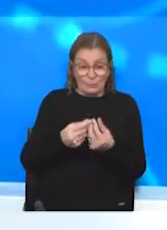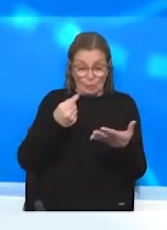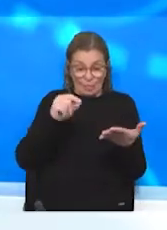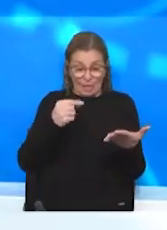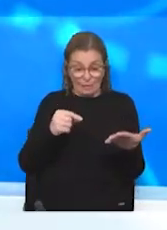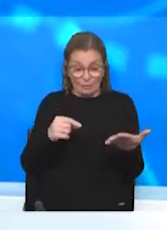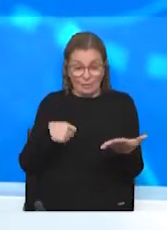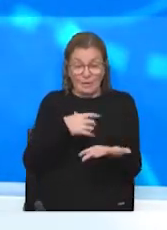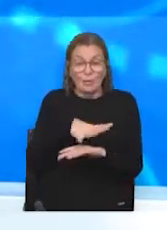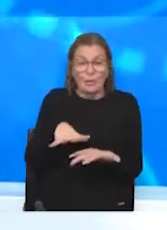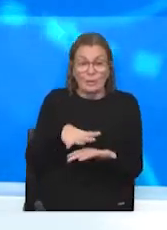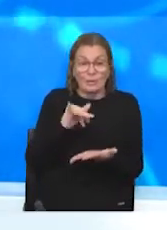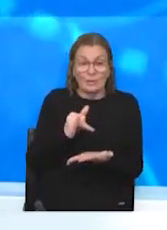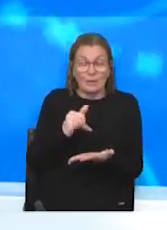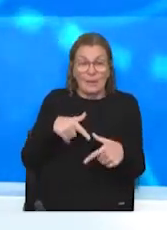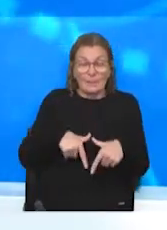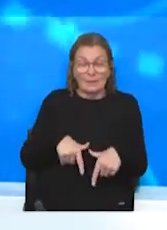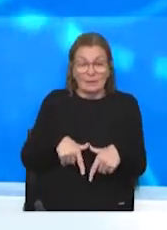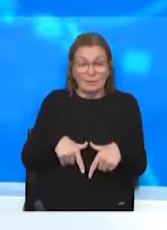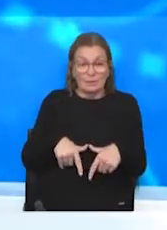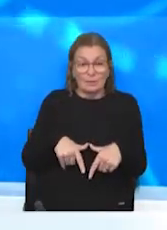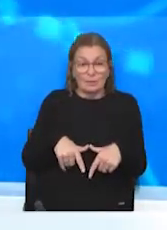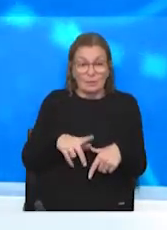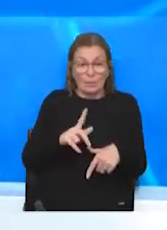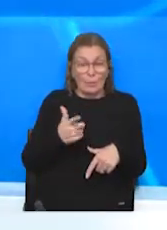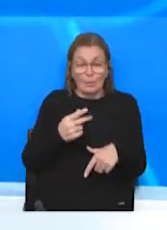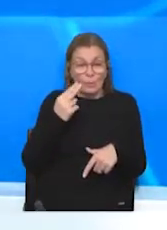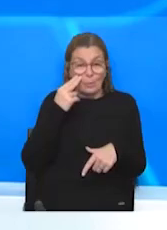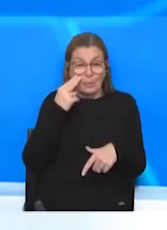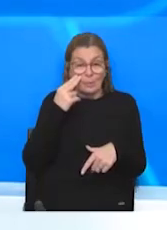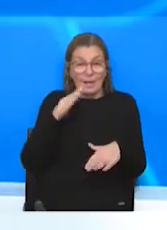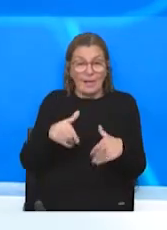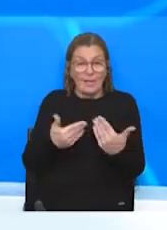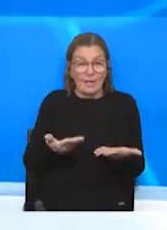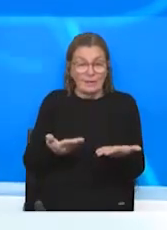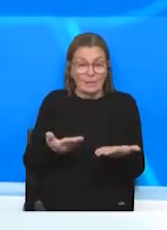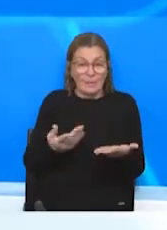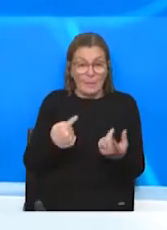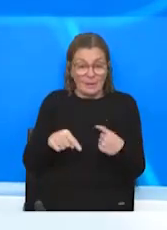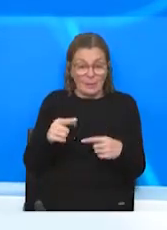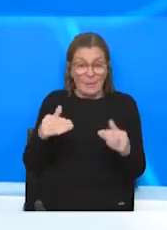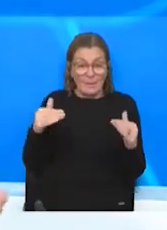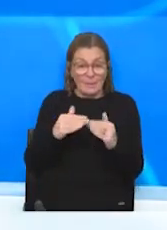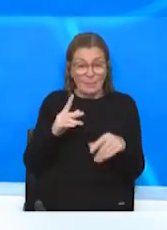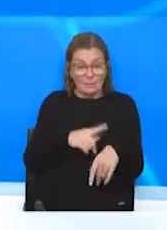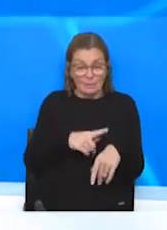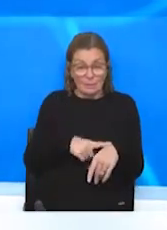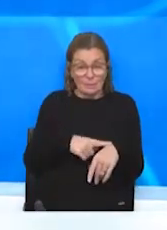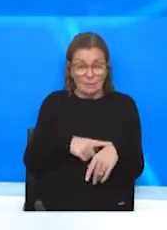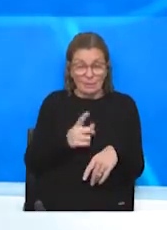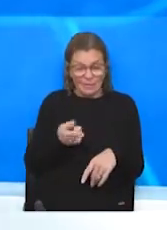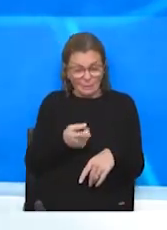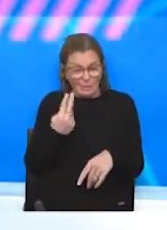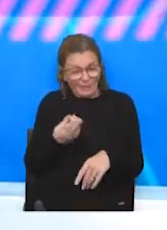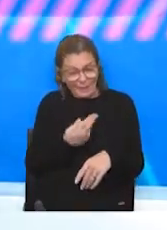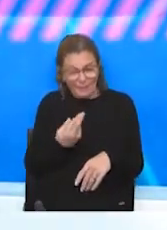y de circunstancias y sí el Ministerio no no tuvo otro reflejo que salir a darnos a nosotros pero al mismo tiempo y eso lo indignante